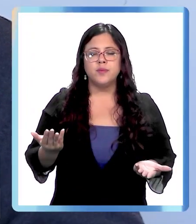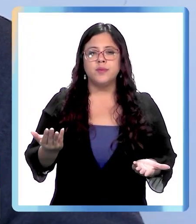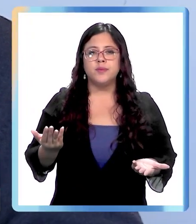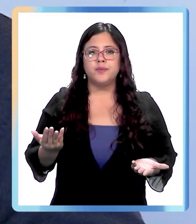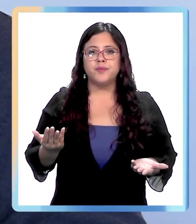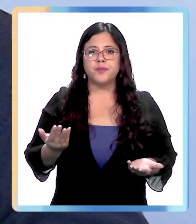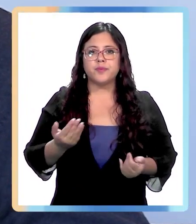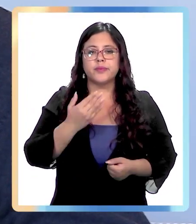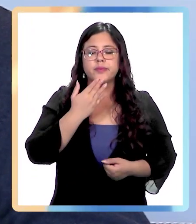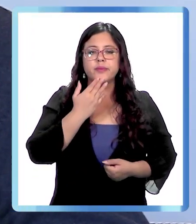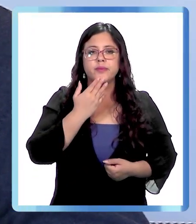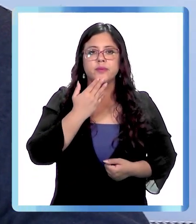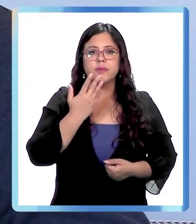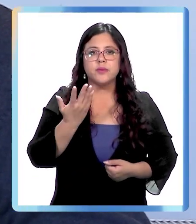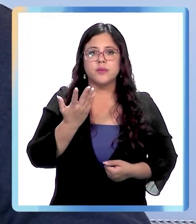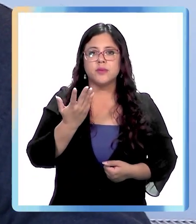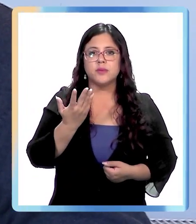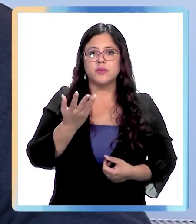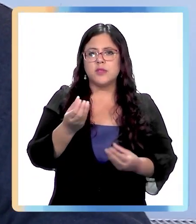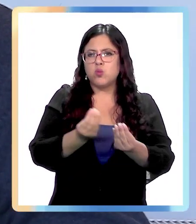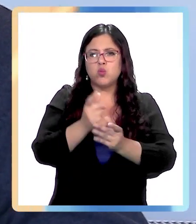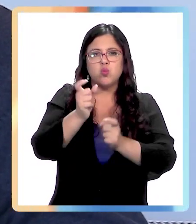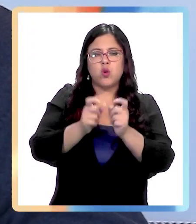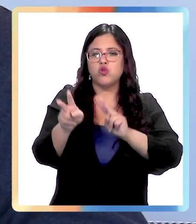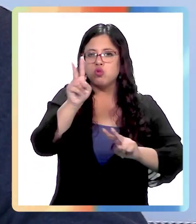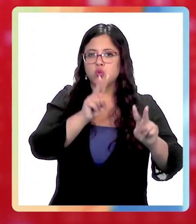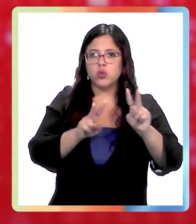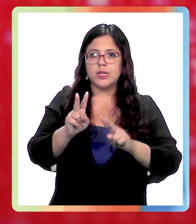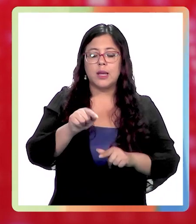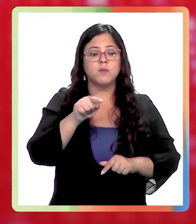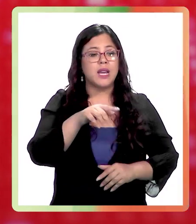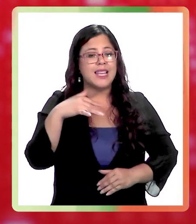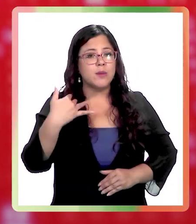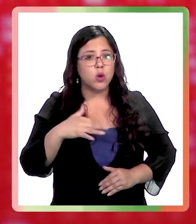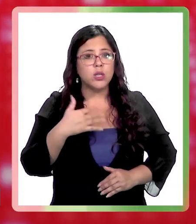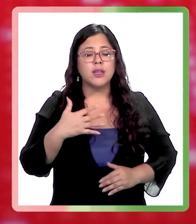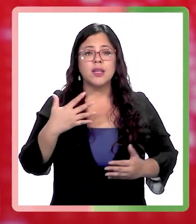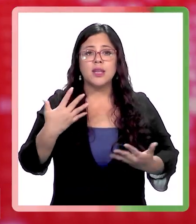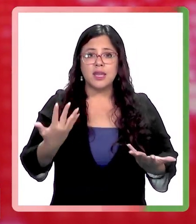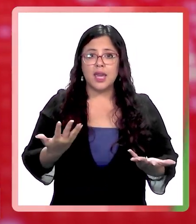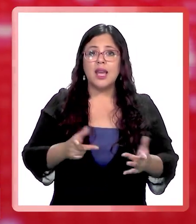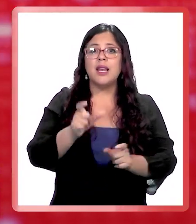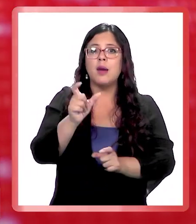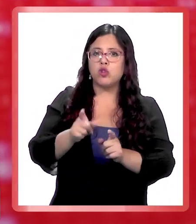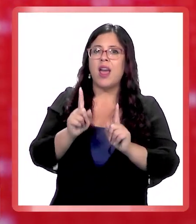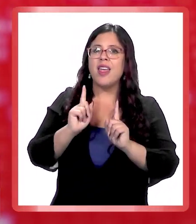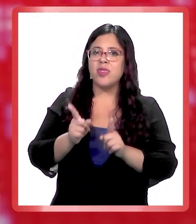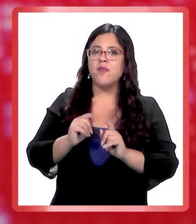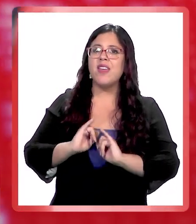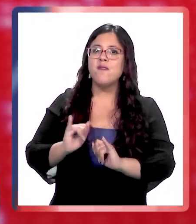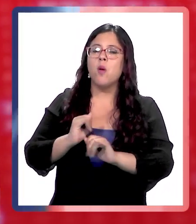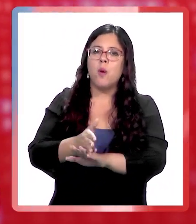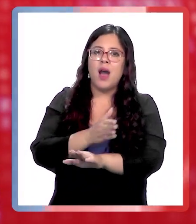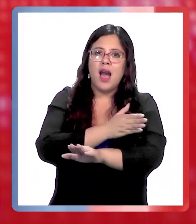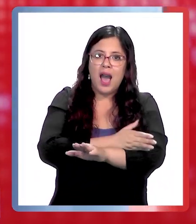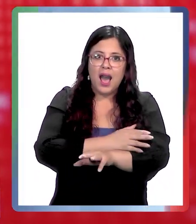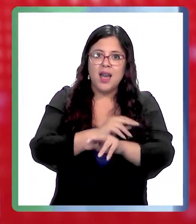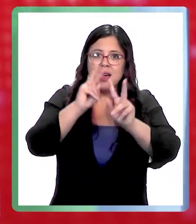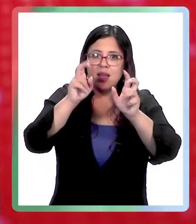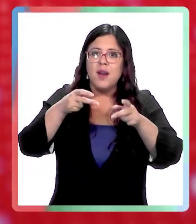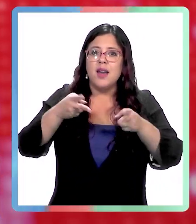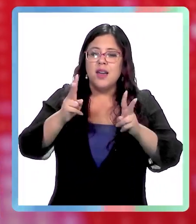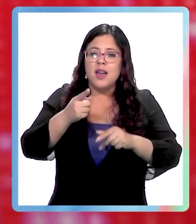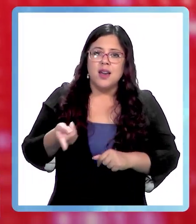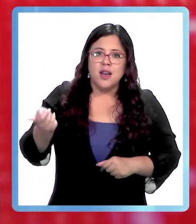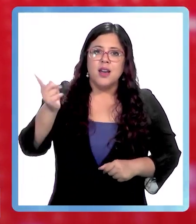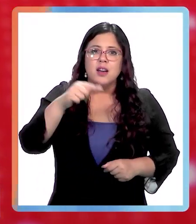y sabiendo que va a haber mucho turista. Es muy importante que los viajeros se informen previamente de las franquicias a las que tienen